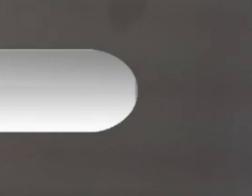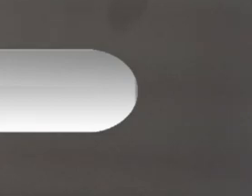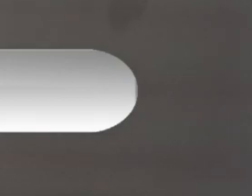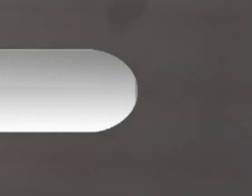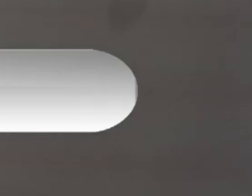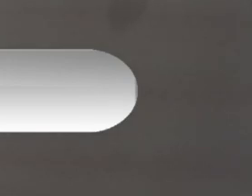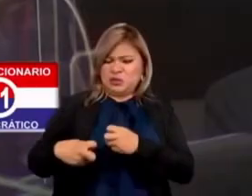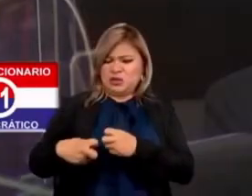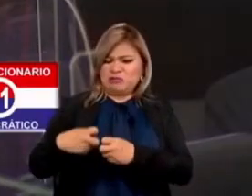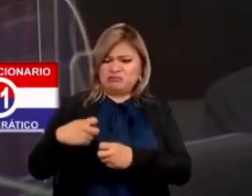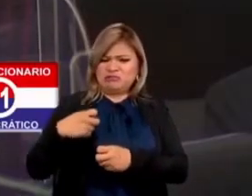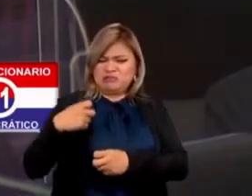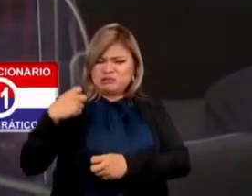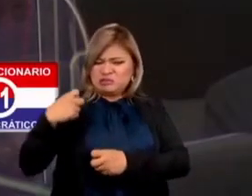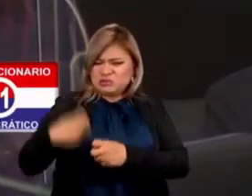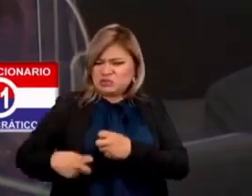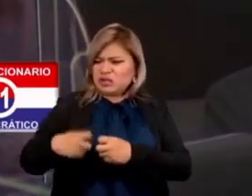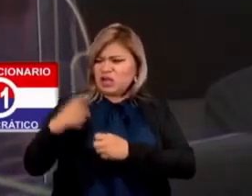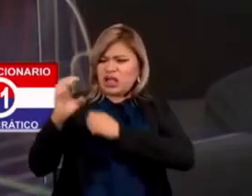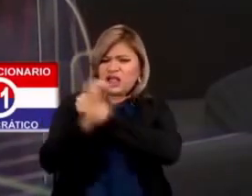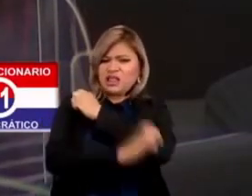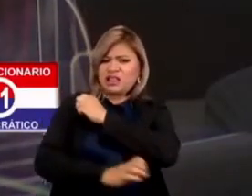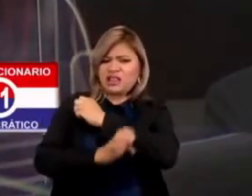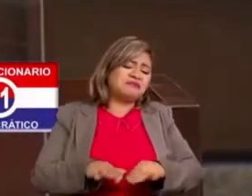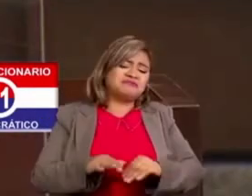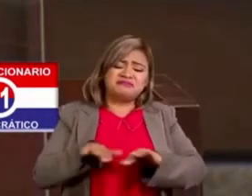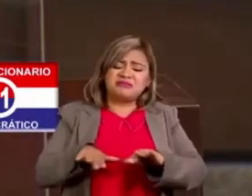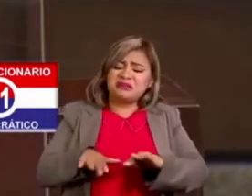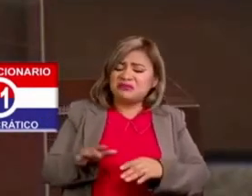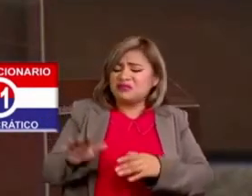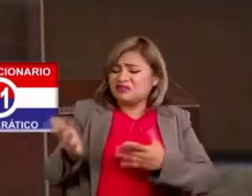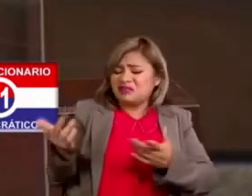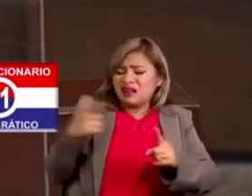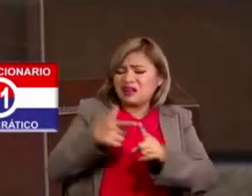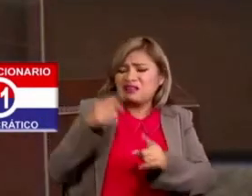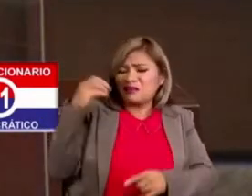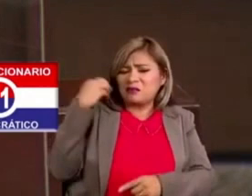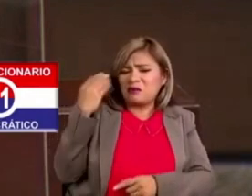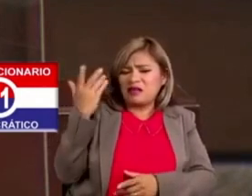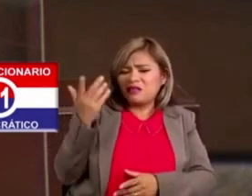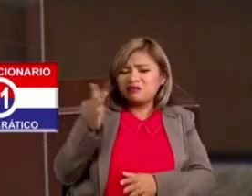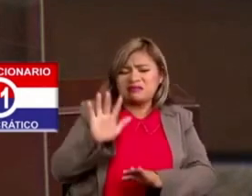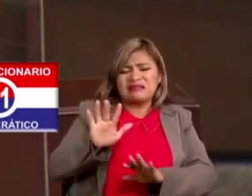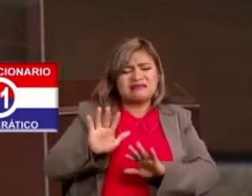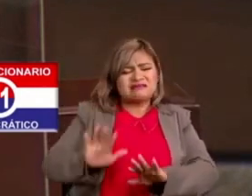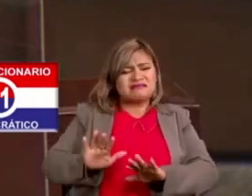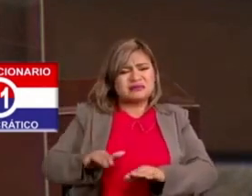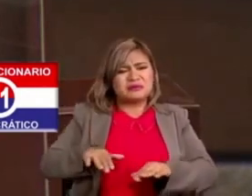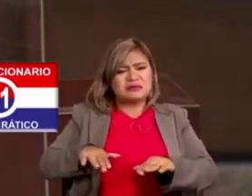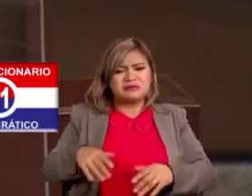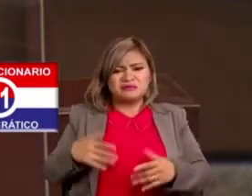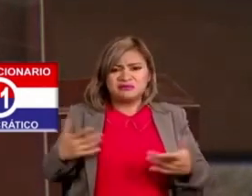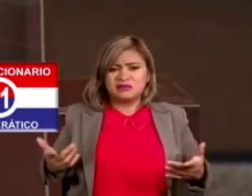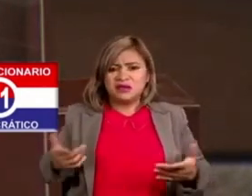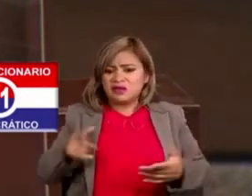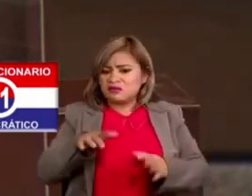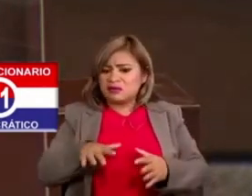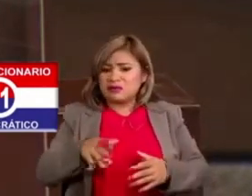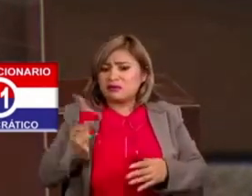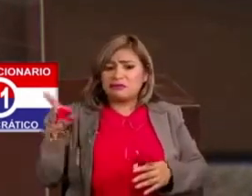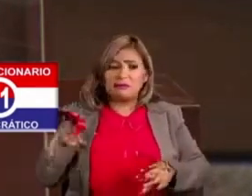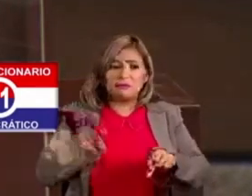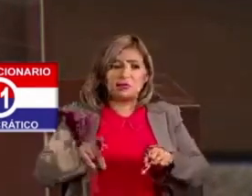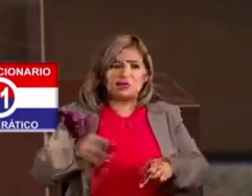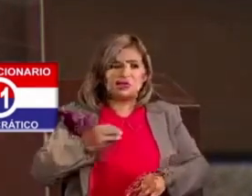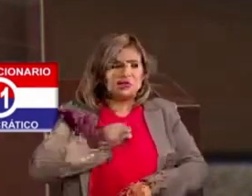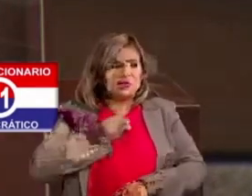la relación con ella. Yo no soy xenofóbica. Si lo que están sufriendo son los que pusieron los votos para que el